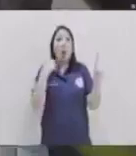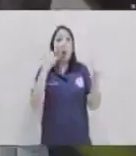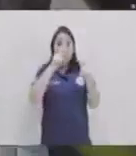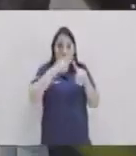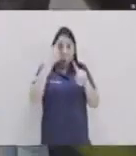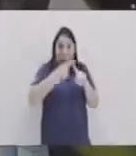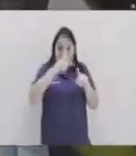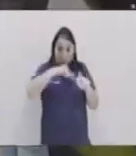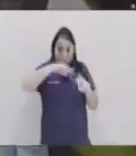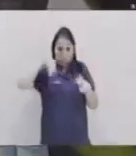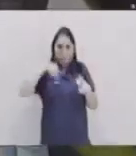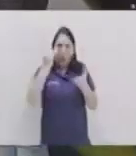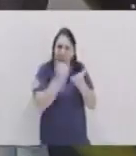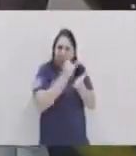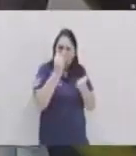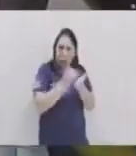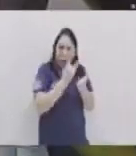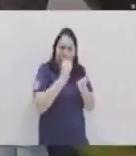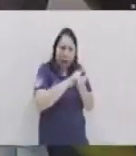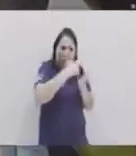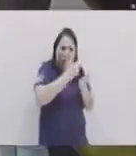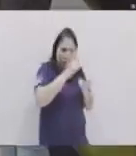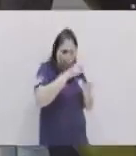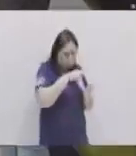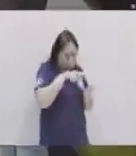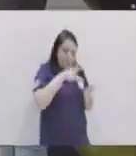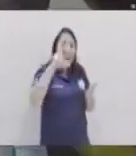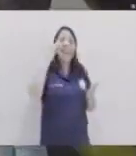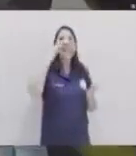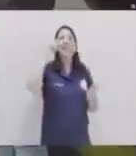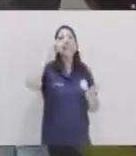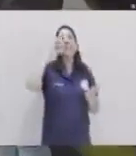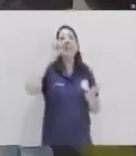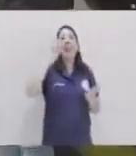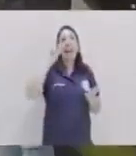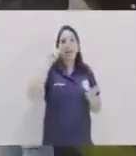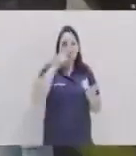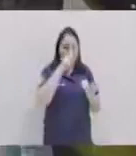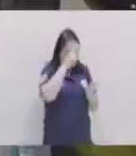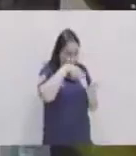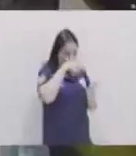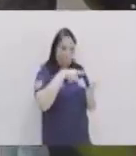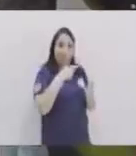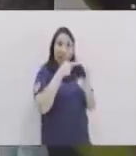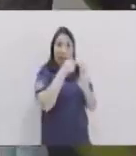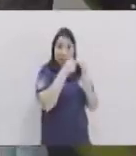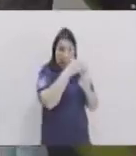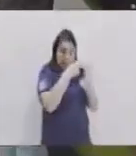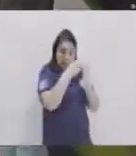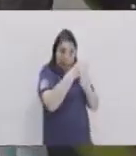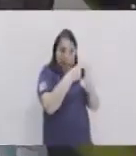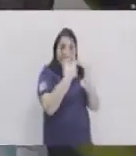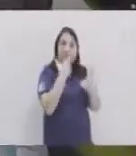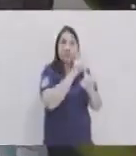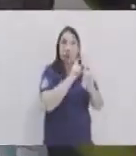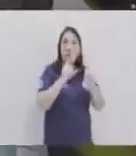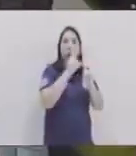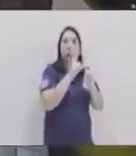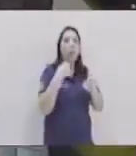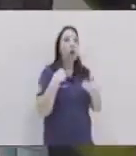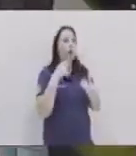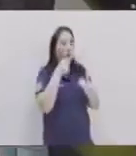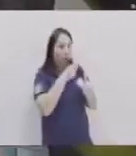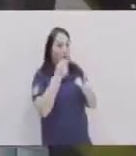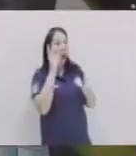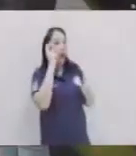verlos desde un punto de vista neutro, vamos a decirlo. No juzgar como nosotros conocemos ahora el mundo,